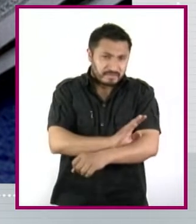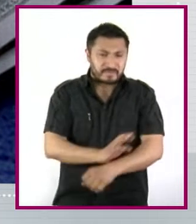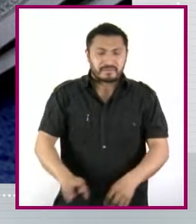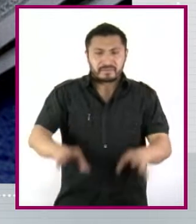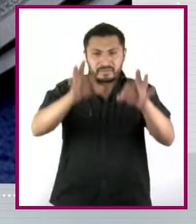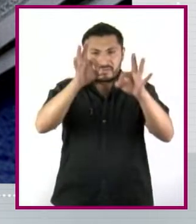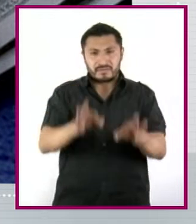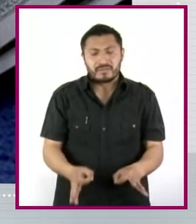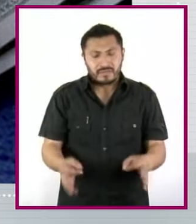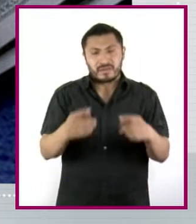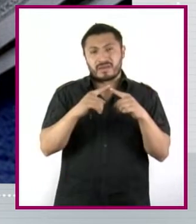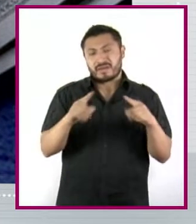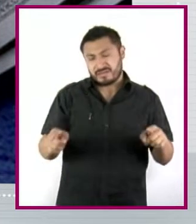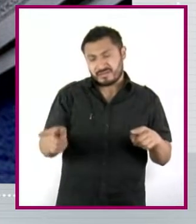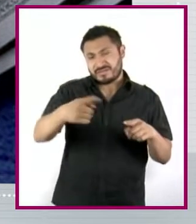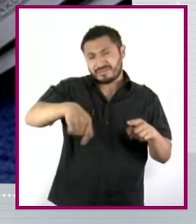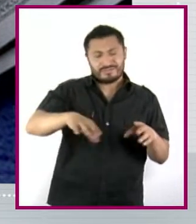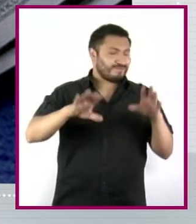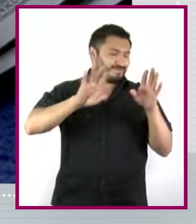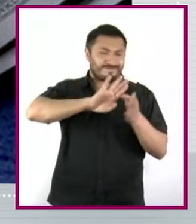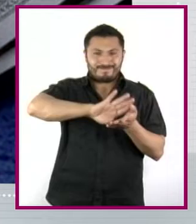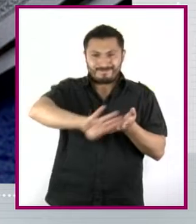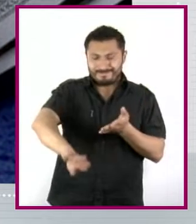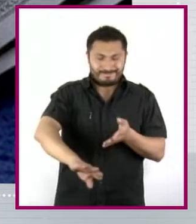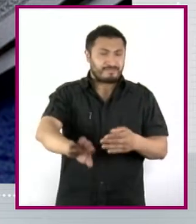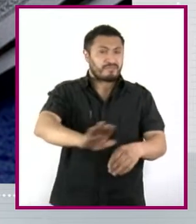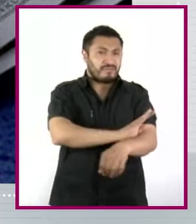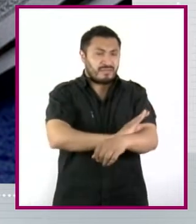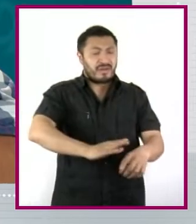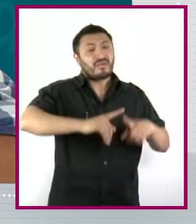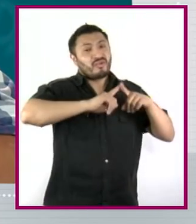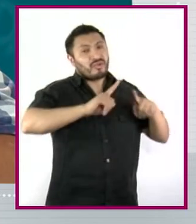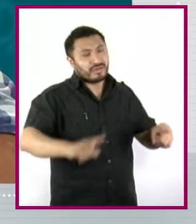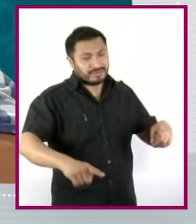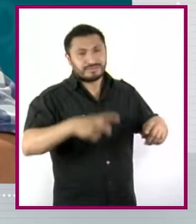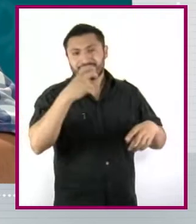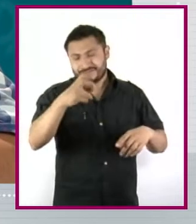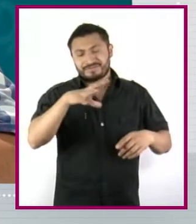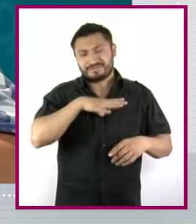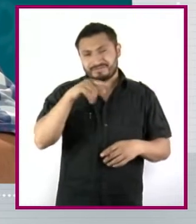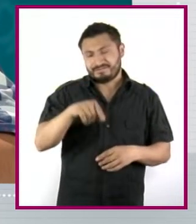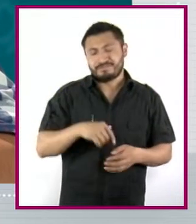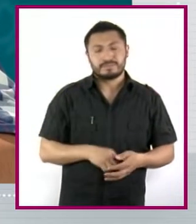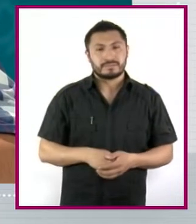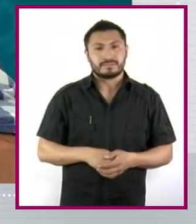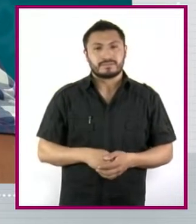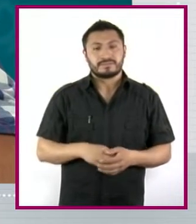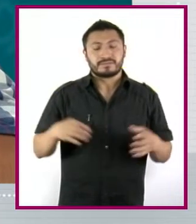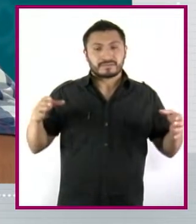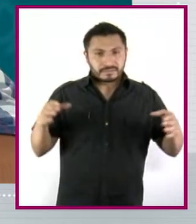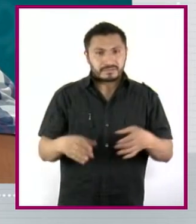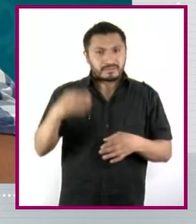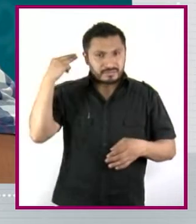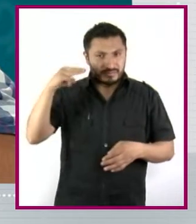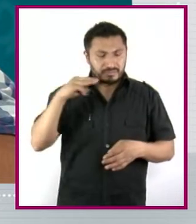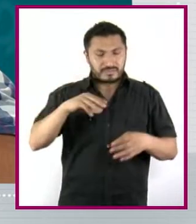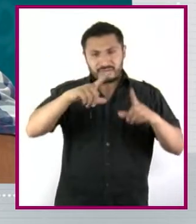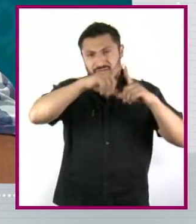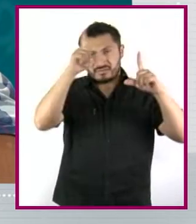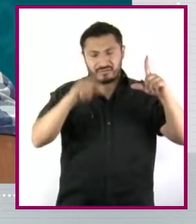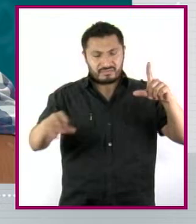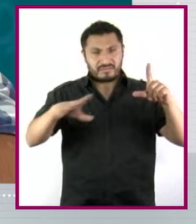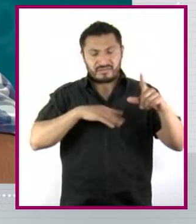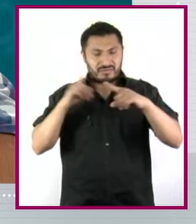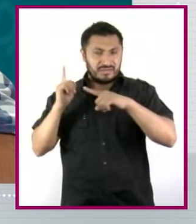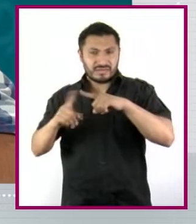particular o diferente de algún grupo. Eso no se descarta en ningún momento, eso está presente. En comunidades de Michoacán y otras regiones de México se mantienen